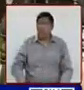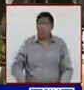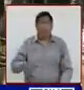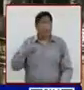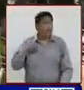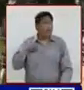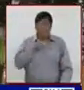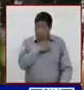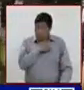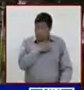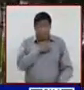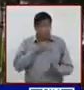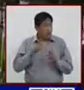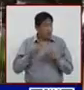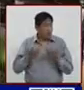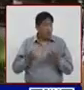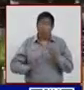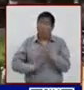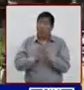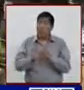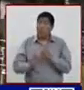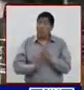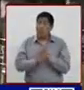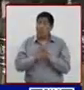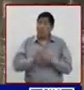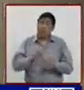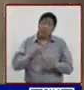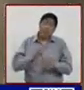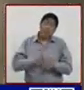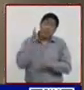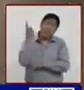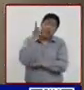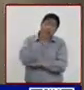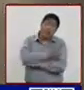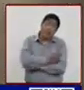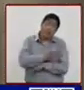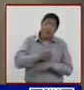Estamos inseguros aquí, la policía pasa una vez al día.